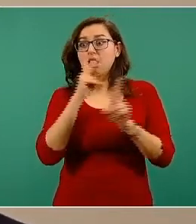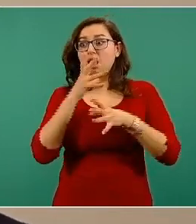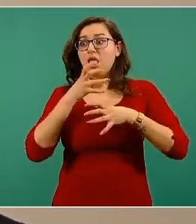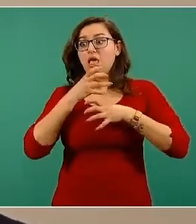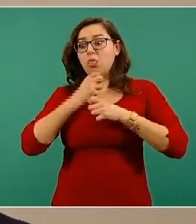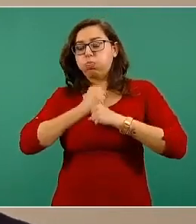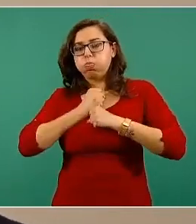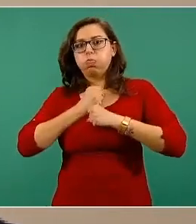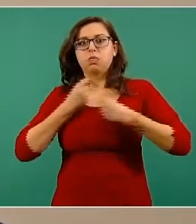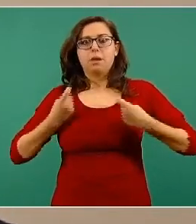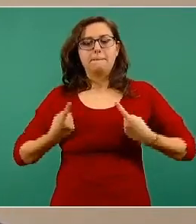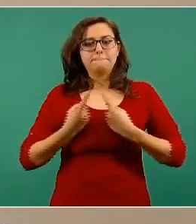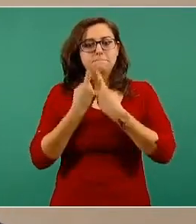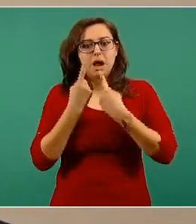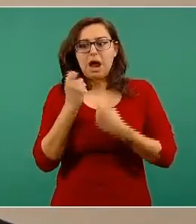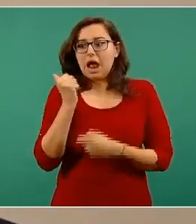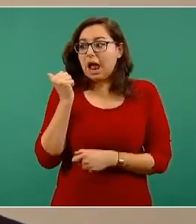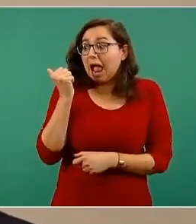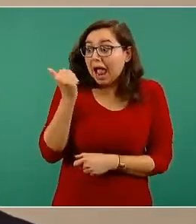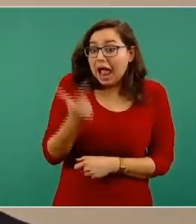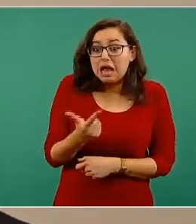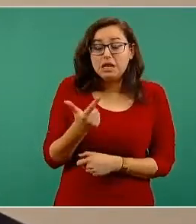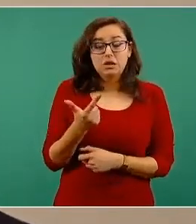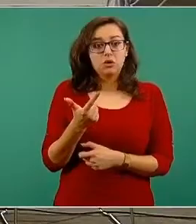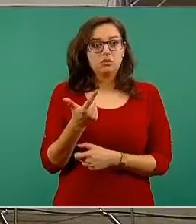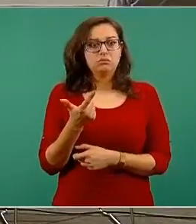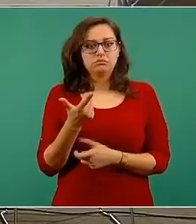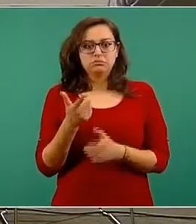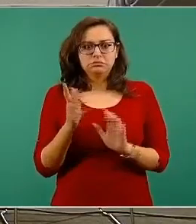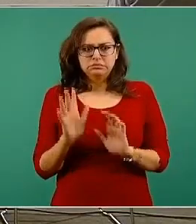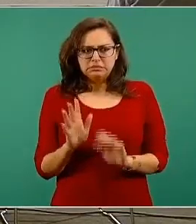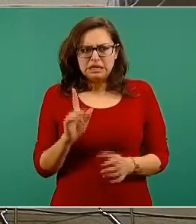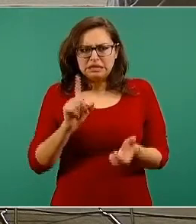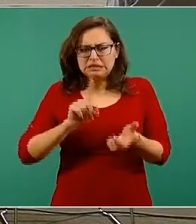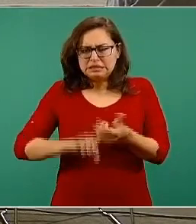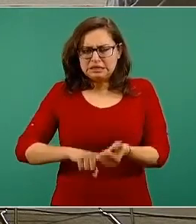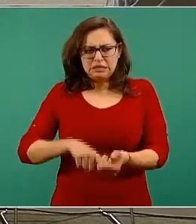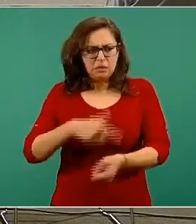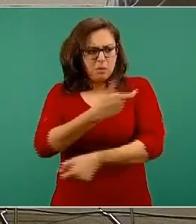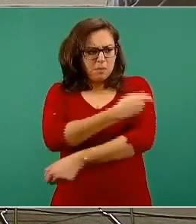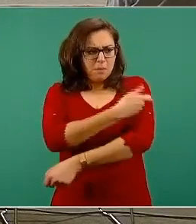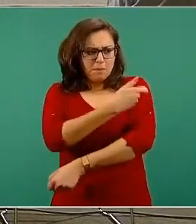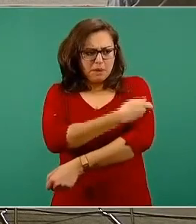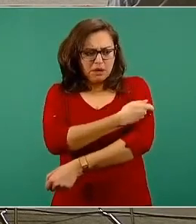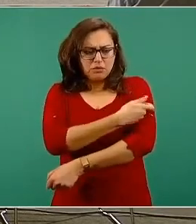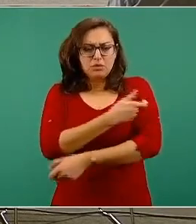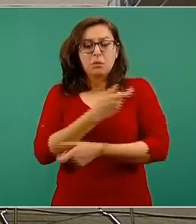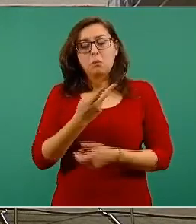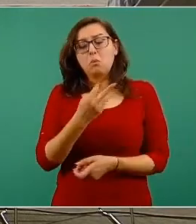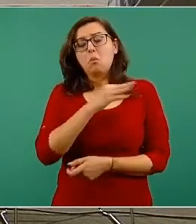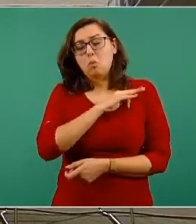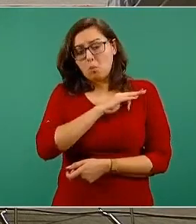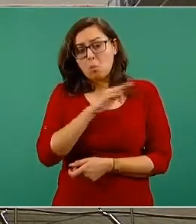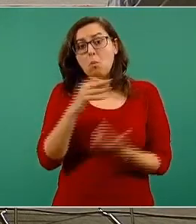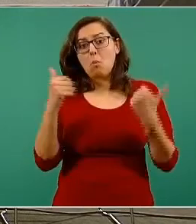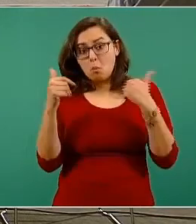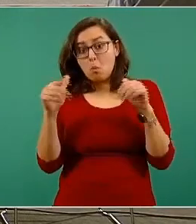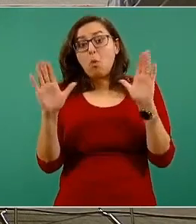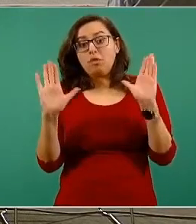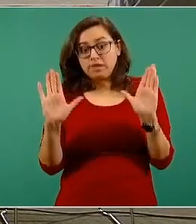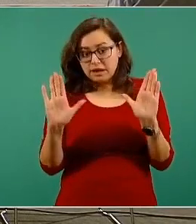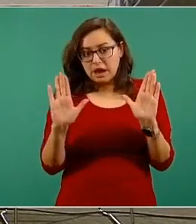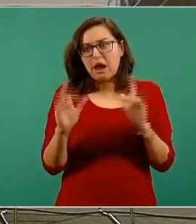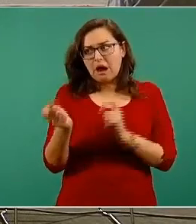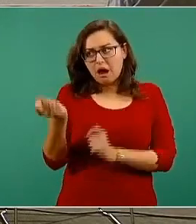esos componentes estén presentes en las vacunas que actualmente se están colocando, obviamente eso podría ser una